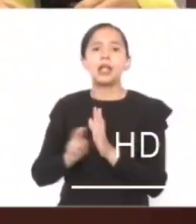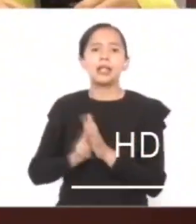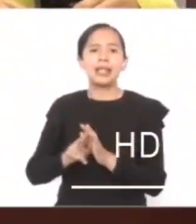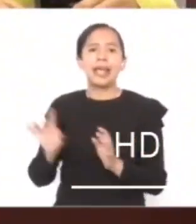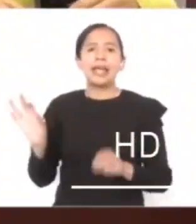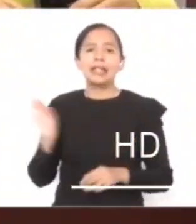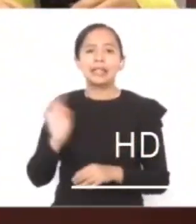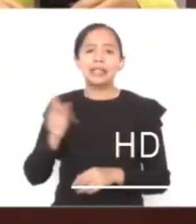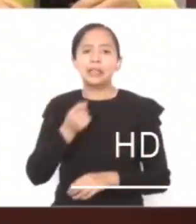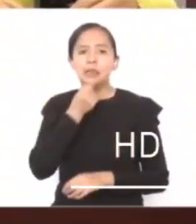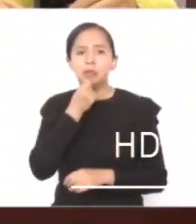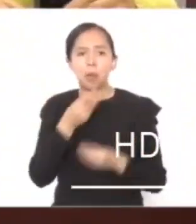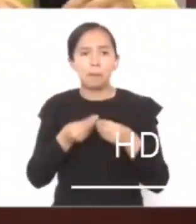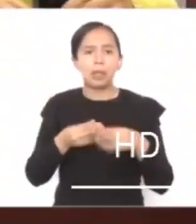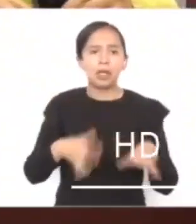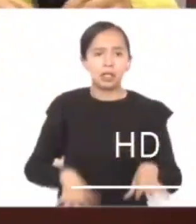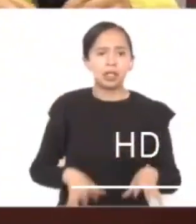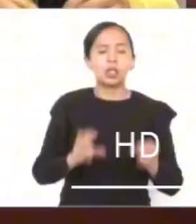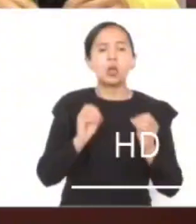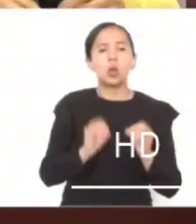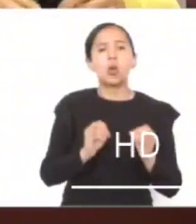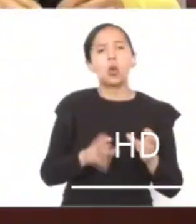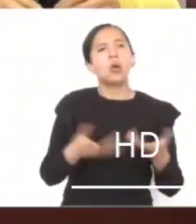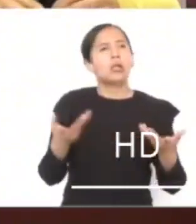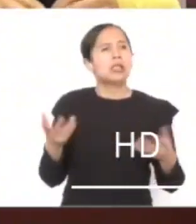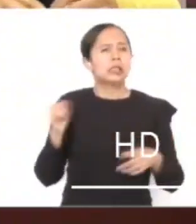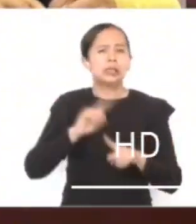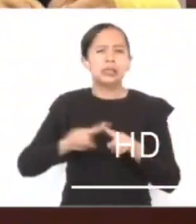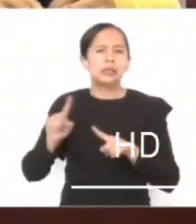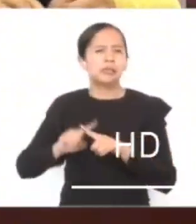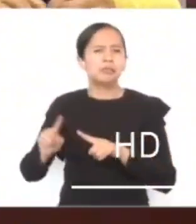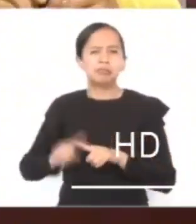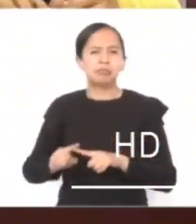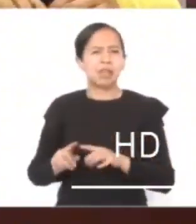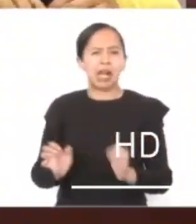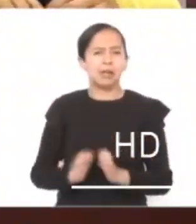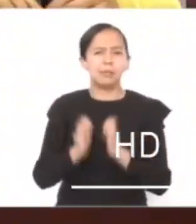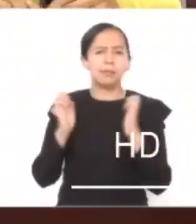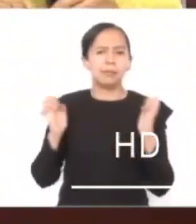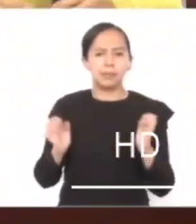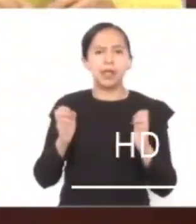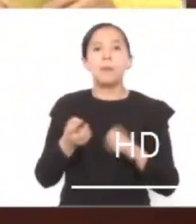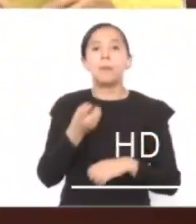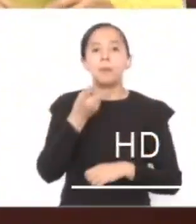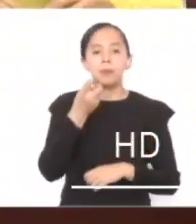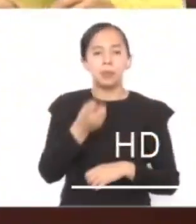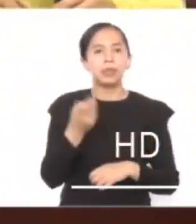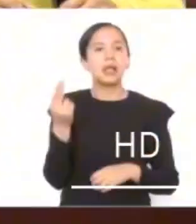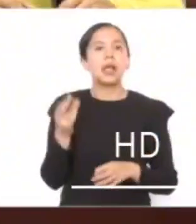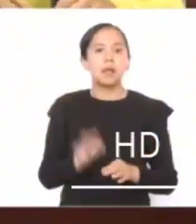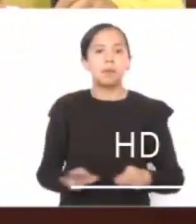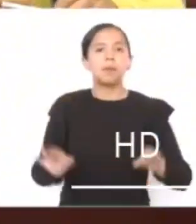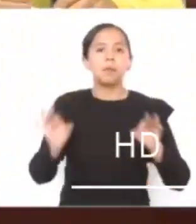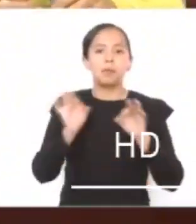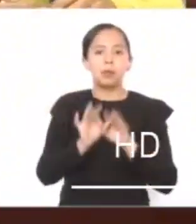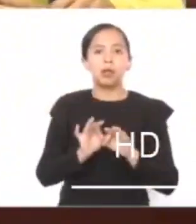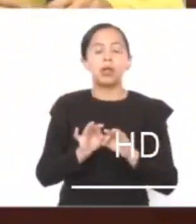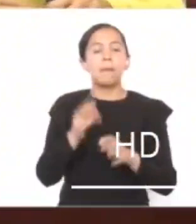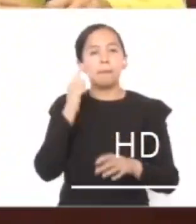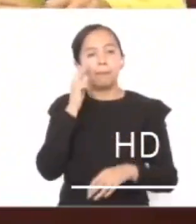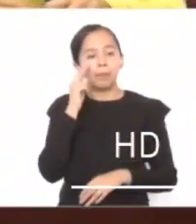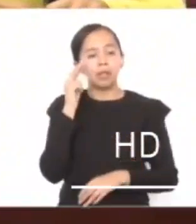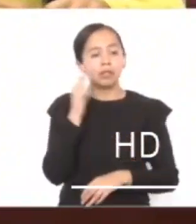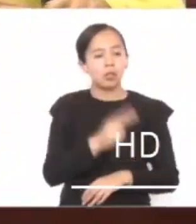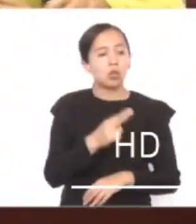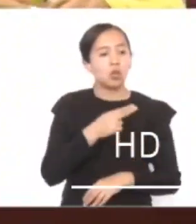para alertamiento por fenómenos atmosféricos, ciclones, etcétera, etcétera. Entonces, y por eso es importante hacer la distinción que comentaba Pepe. Una cosa